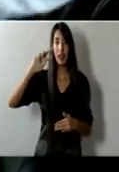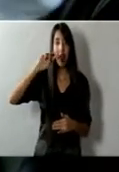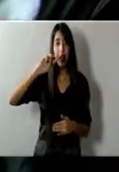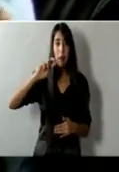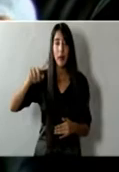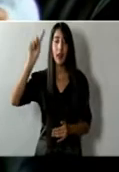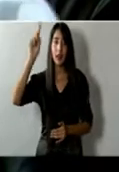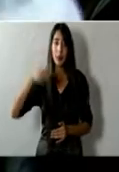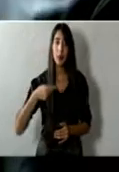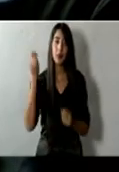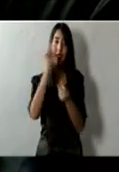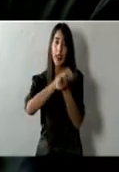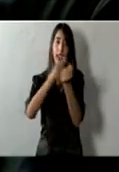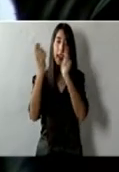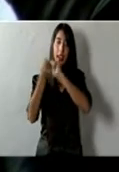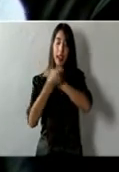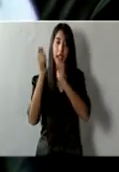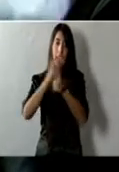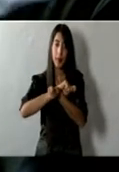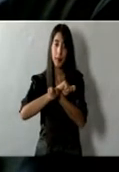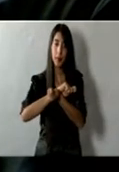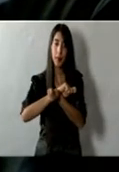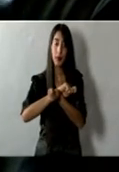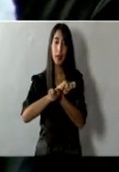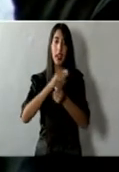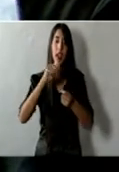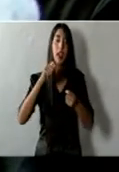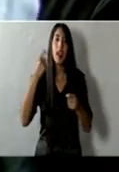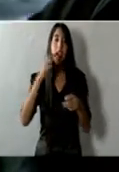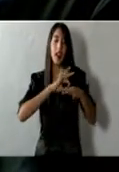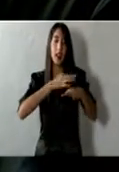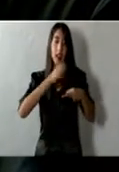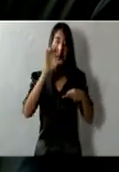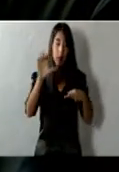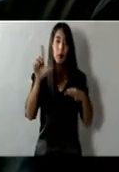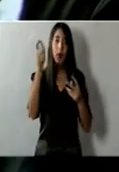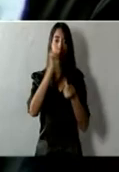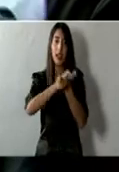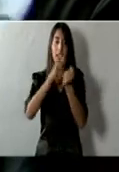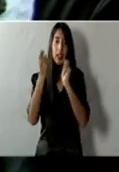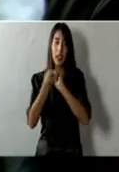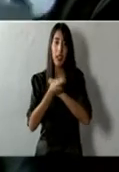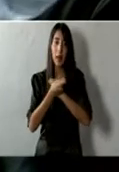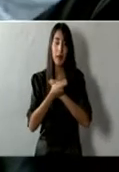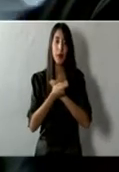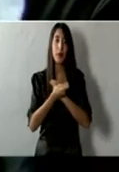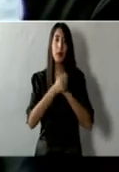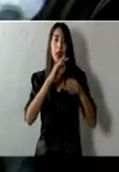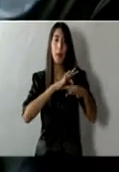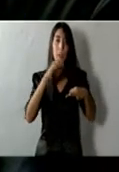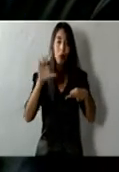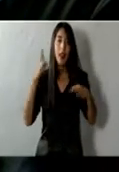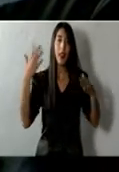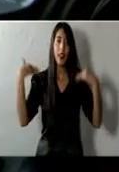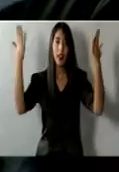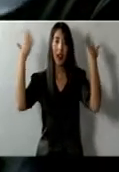va produciendo cambios y transformaciones a nivel espiritual. Y todo cambio a nivel espiritual del alma y